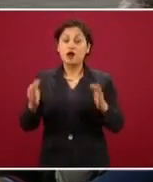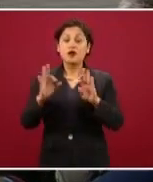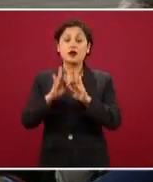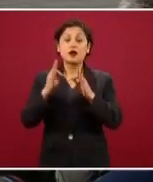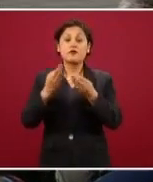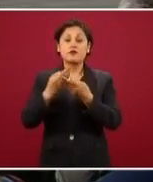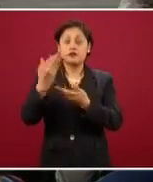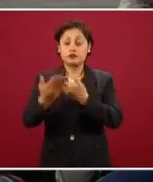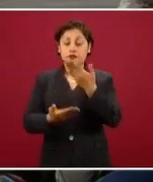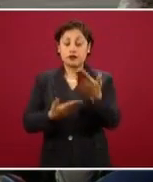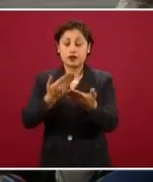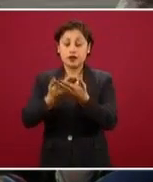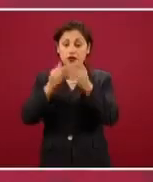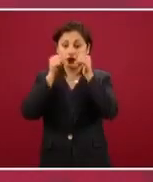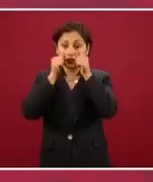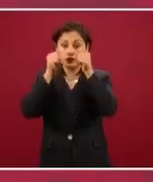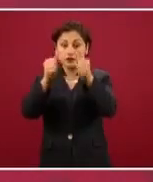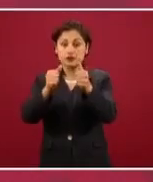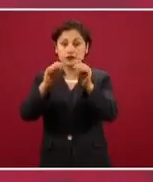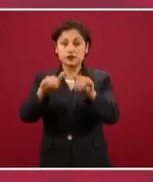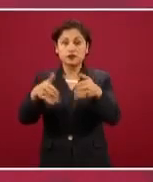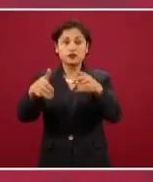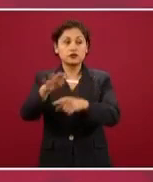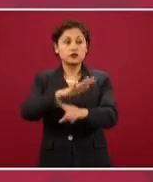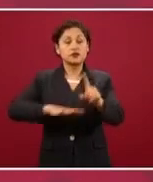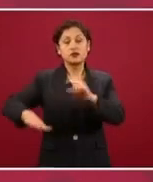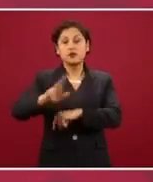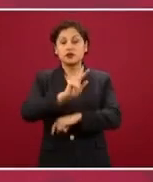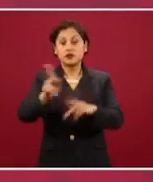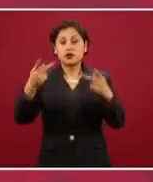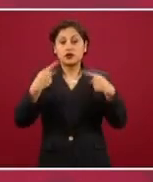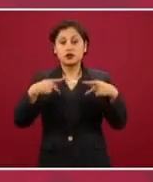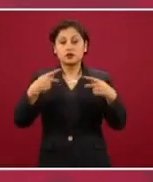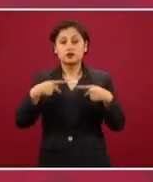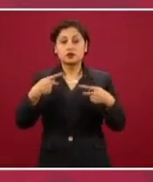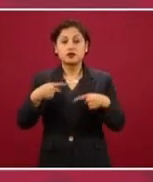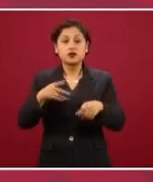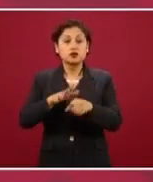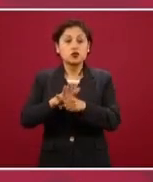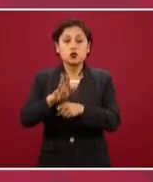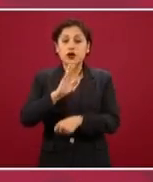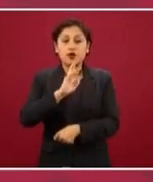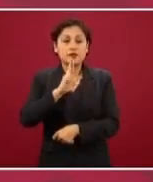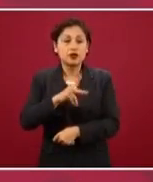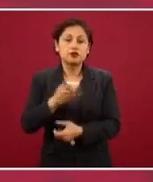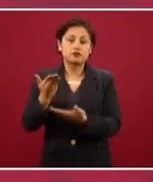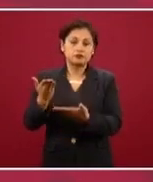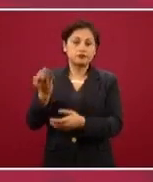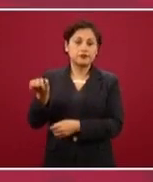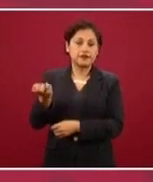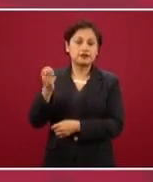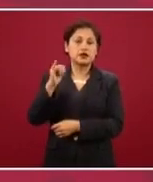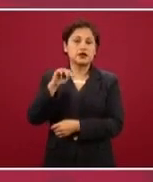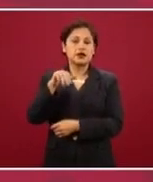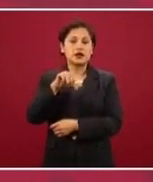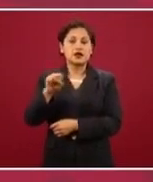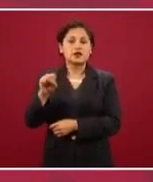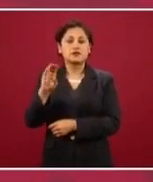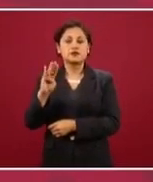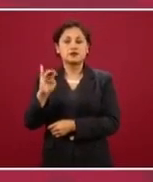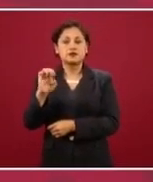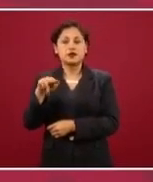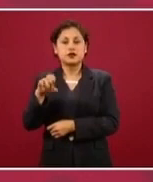abierta, el mejor modelo, es este del IMSS Bienestar. Entonces, todo lo que se va a